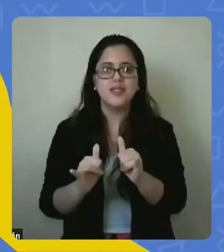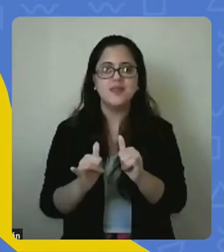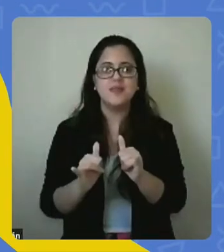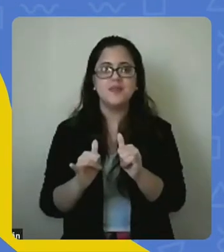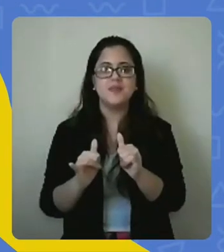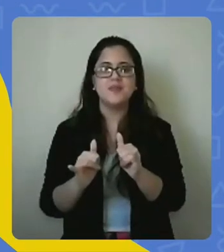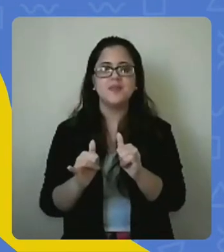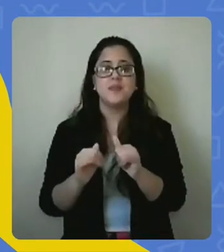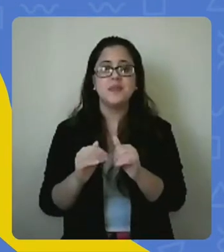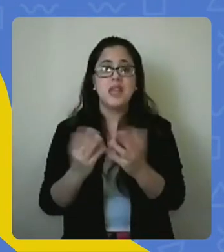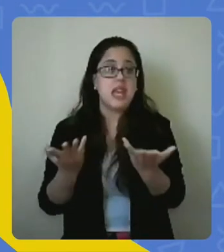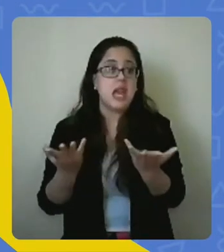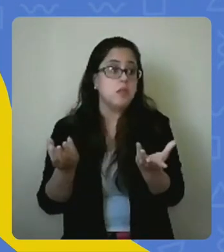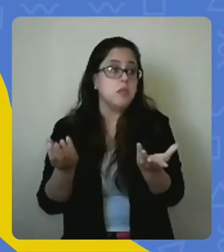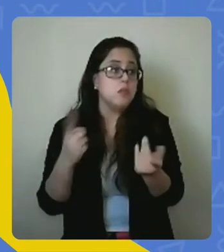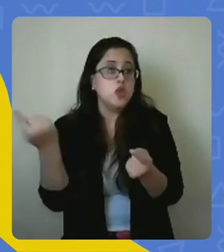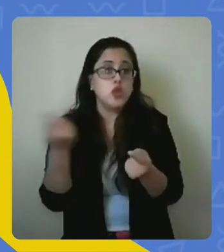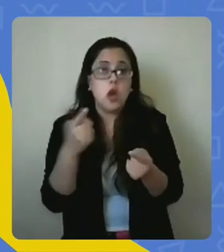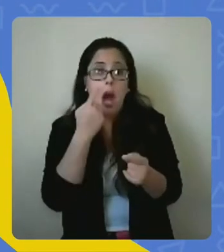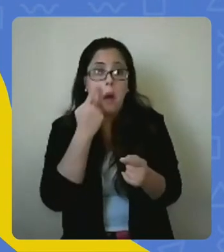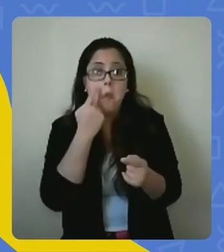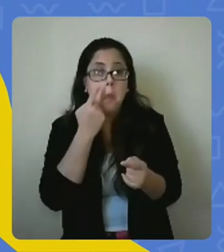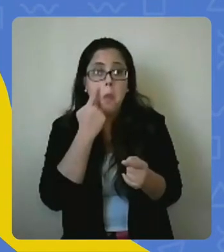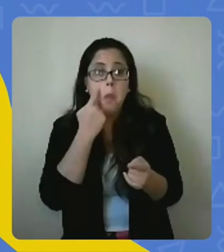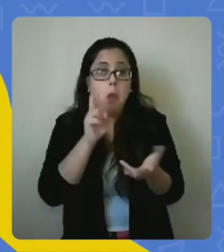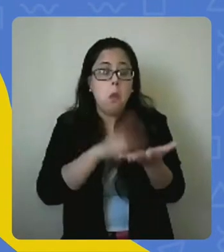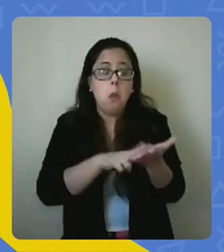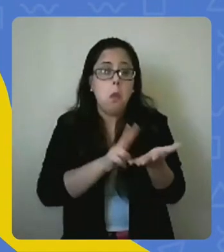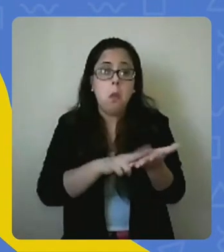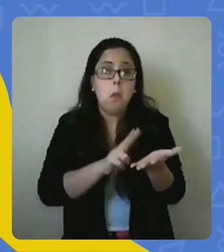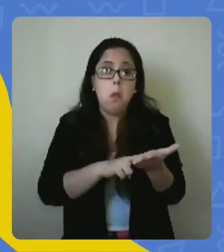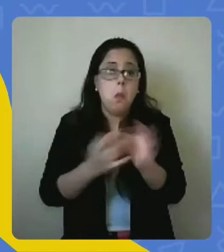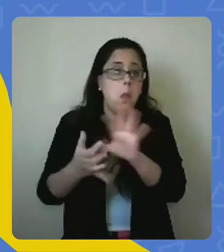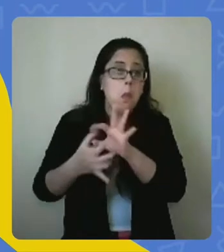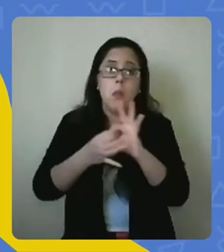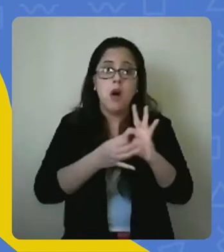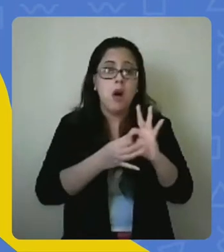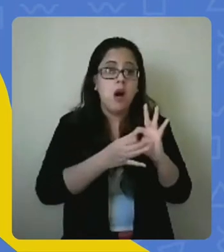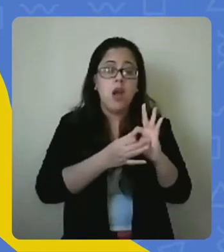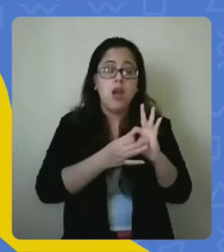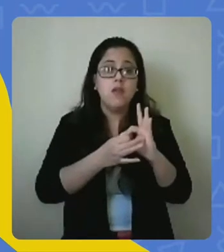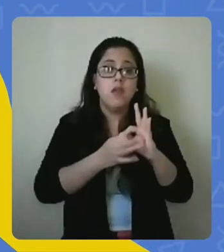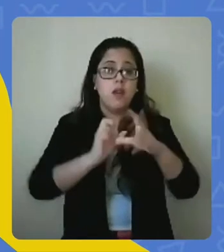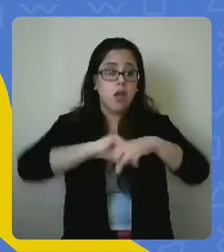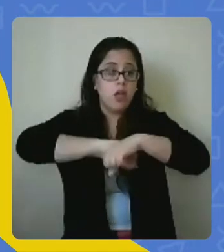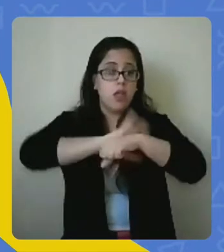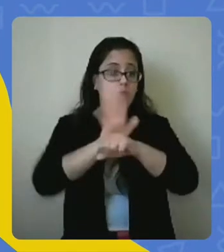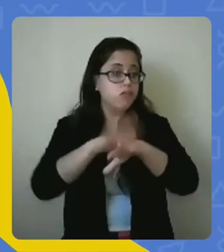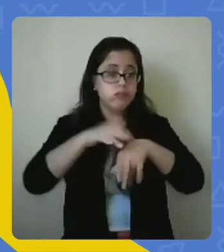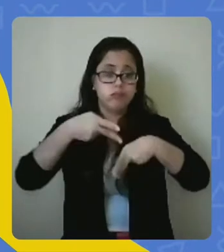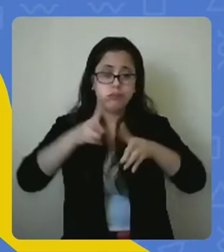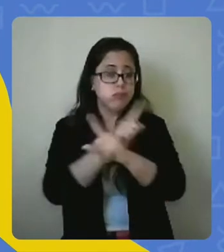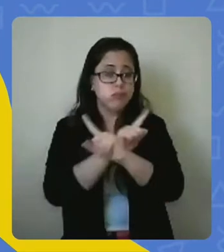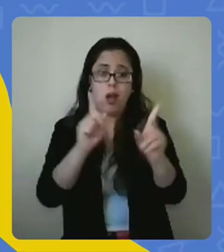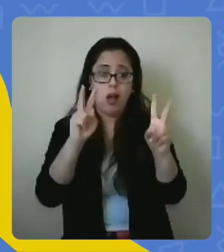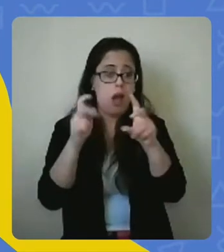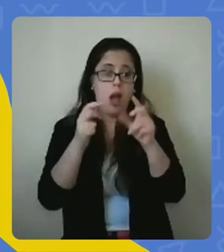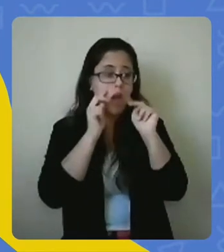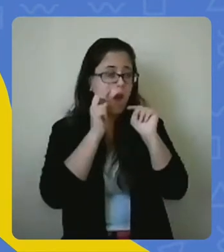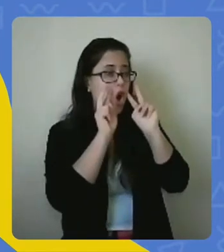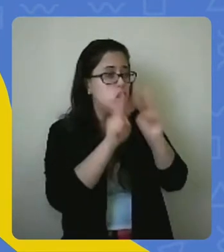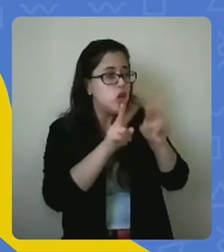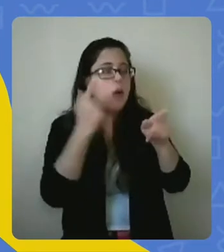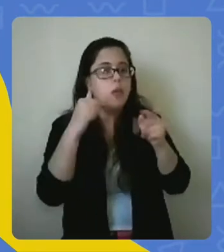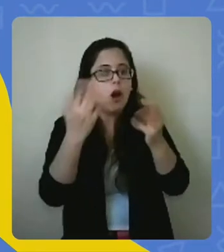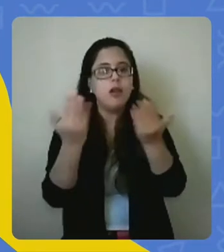lo conocemos nosotras físicamente, ¿eh? La pandemia no nos permitió conocerlo físicamente, así que necesitamos la ayuda de Vicky